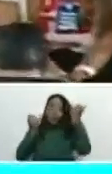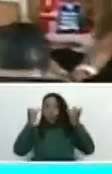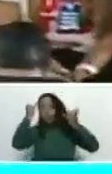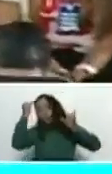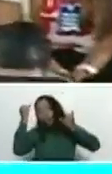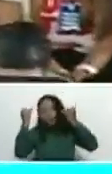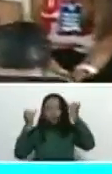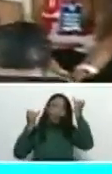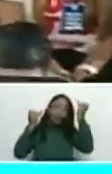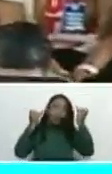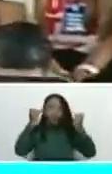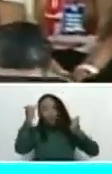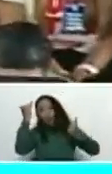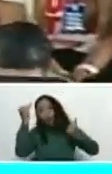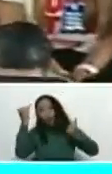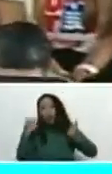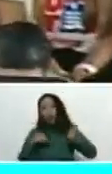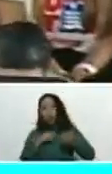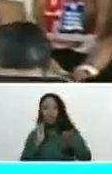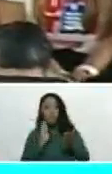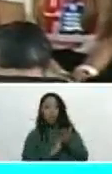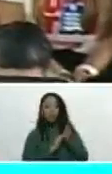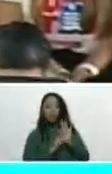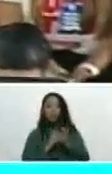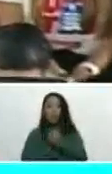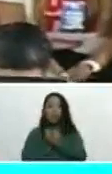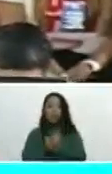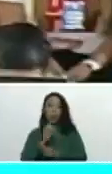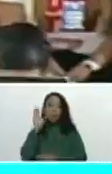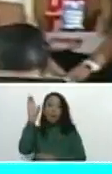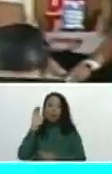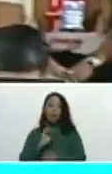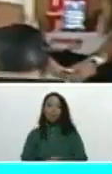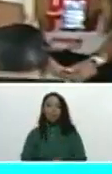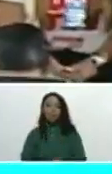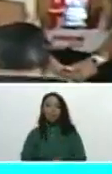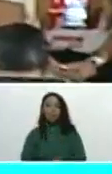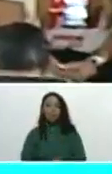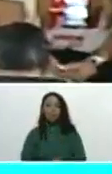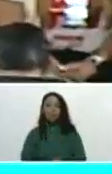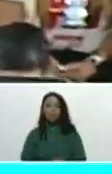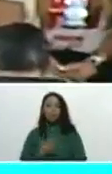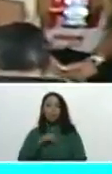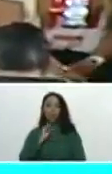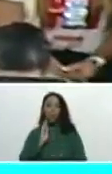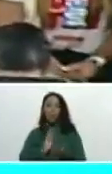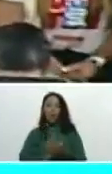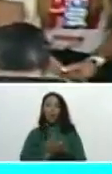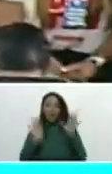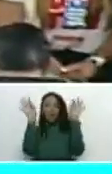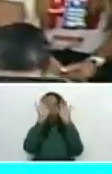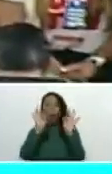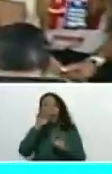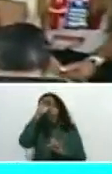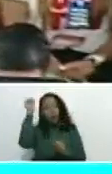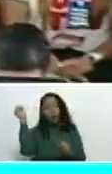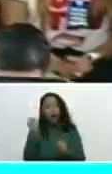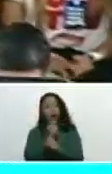ideas. Estamos sembrando amor por la patria. Estamos sembrando métodos de